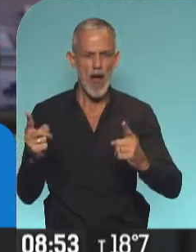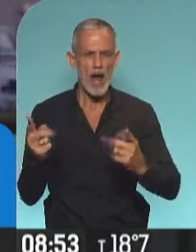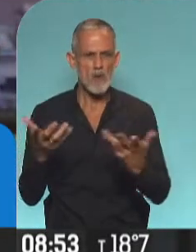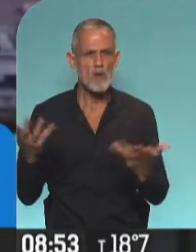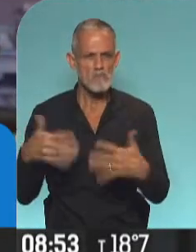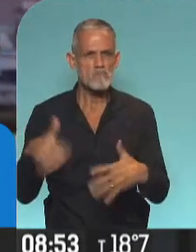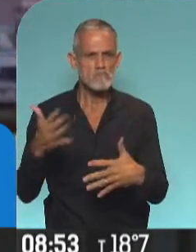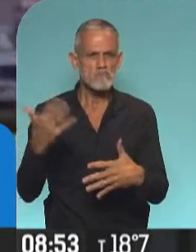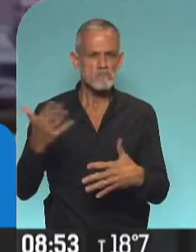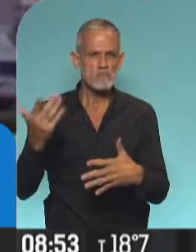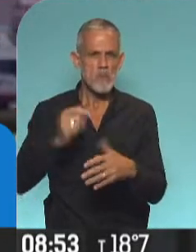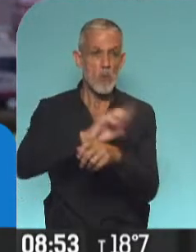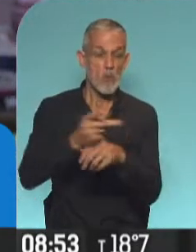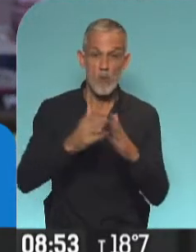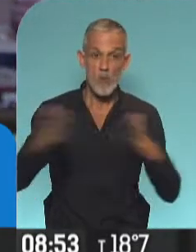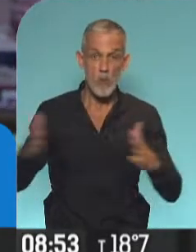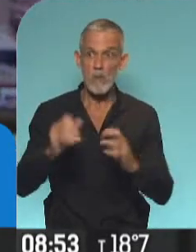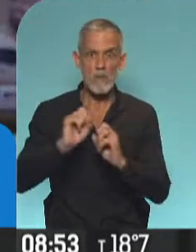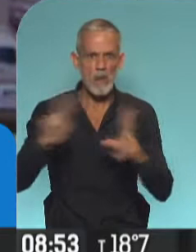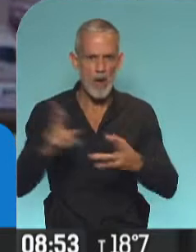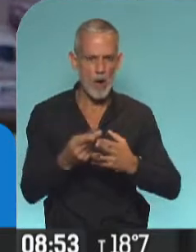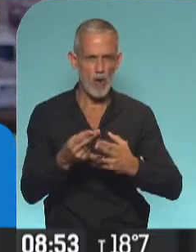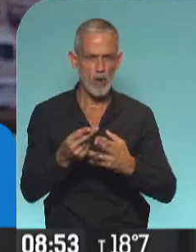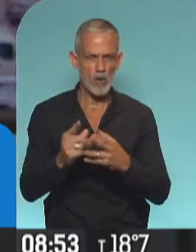digamos, lo que implicó la pandemia en términos del